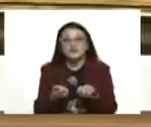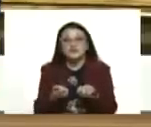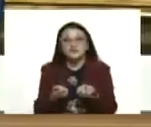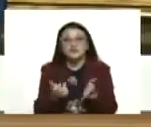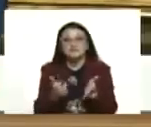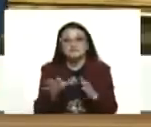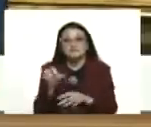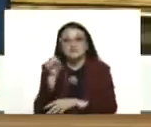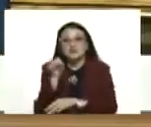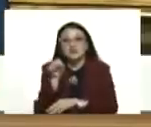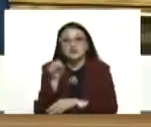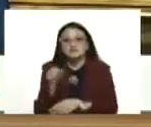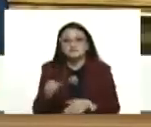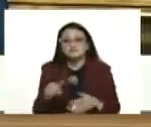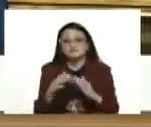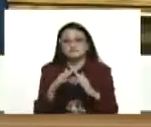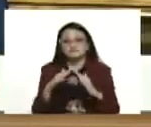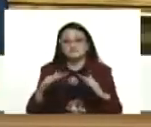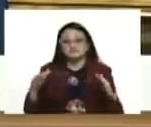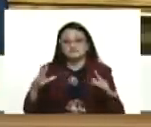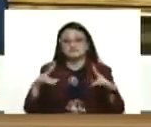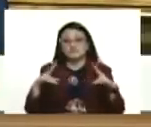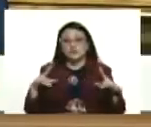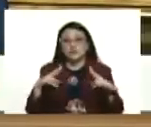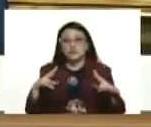se queda con las mansiones,